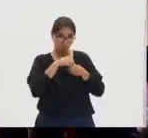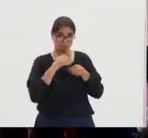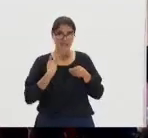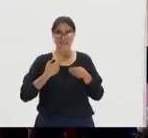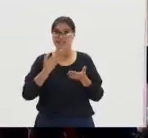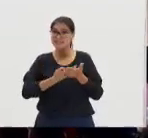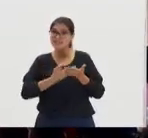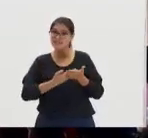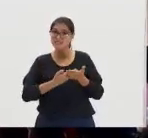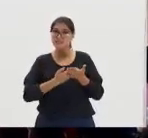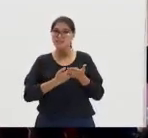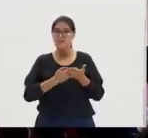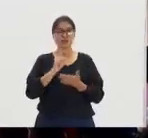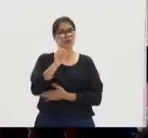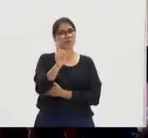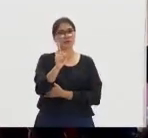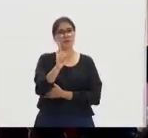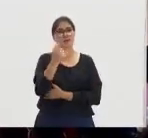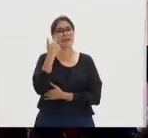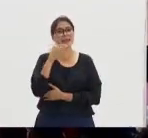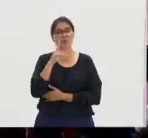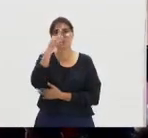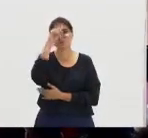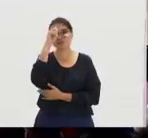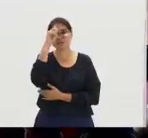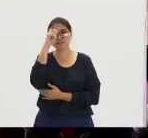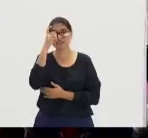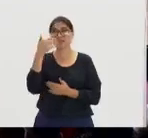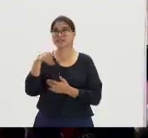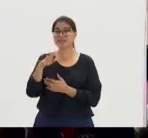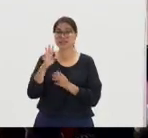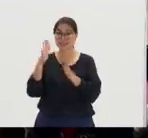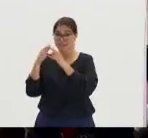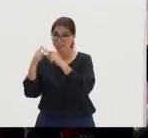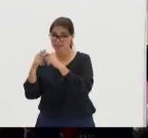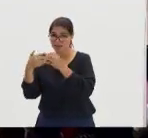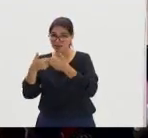va a alejar de Dios, no lo tomes, por el amor de Dios.